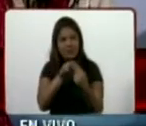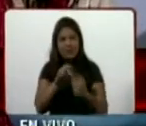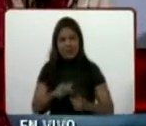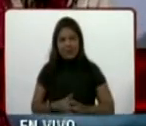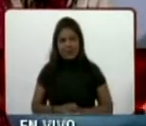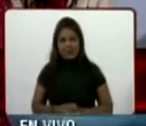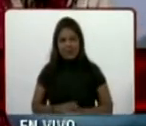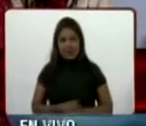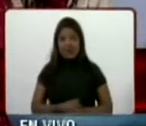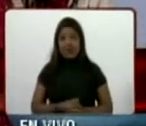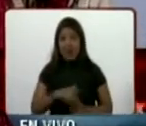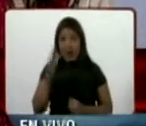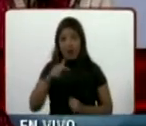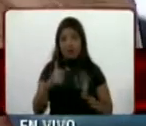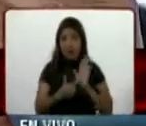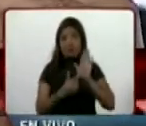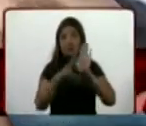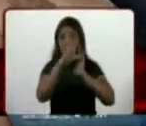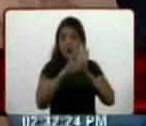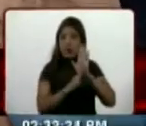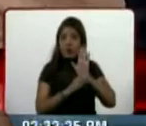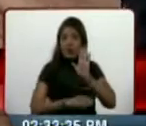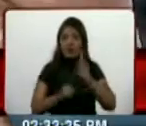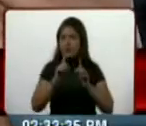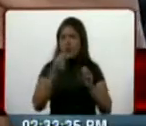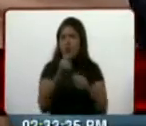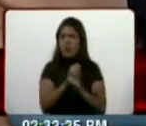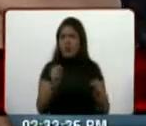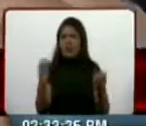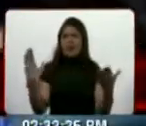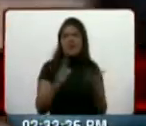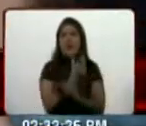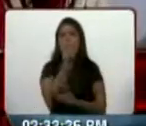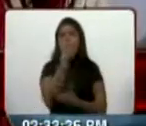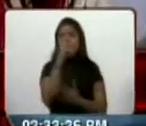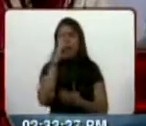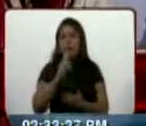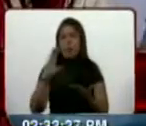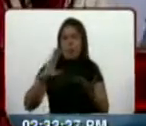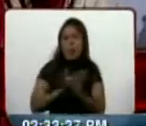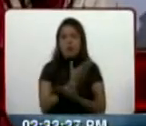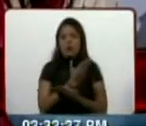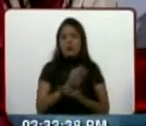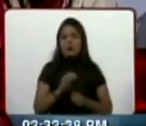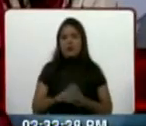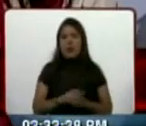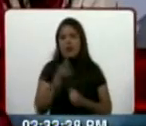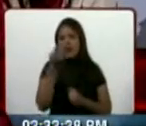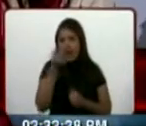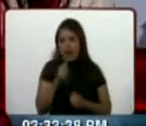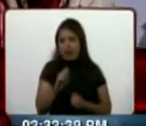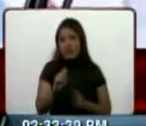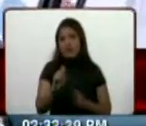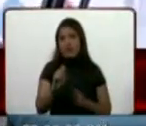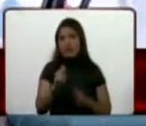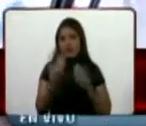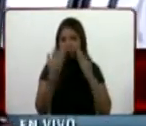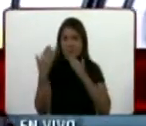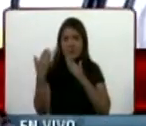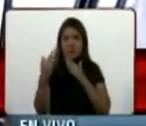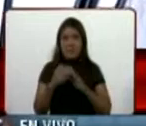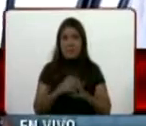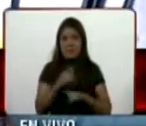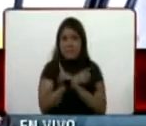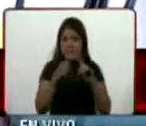Y aquí, mira, aquí va la constitución viva, no la pudieron matar hace 11 años. Le metieron una puñalada por aquí, pero donde le metieron